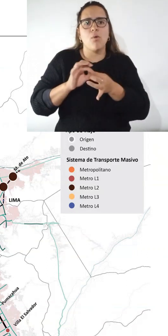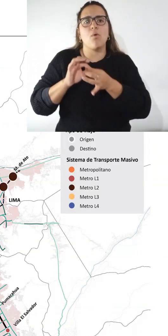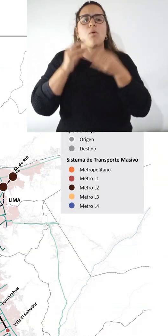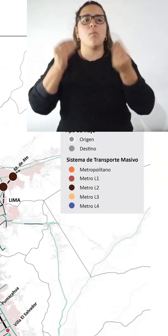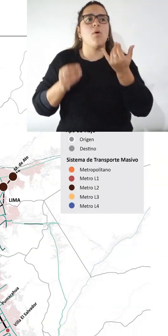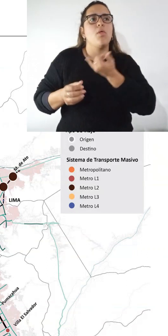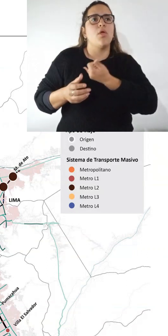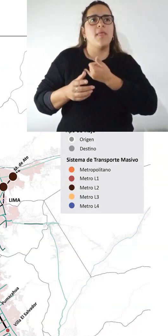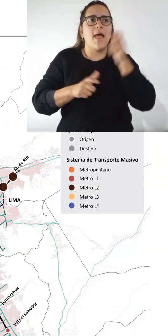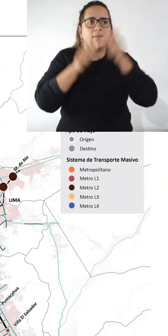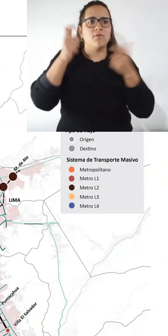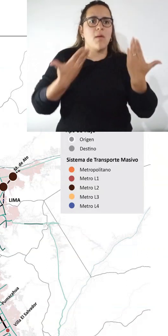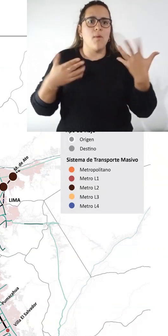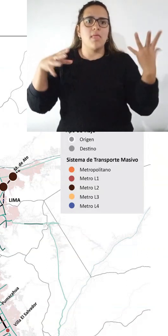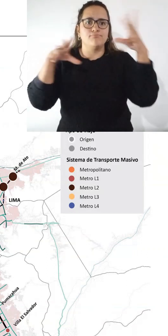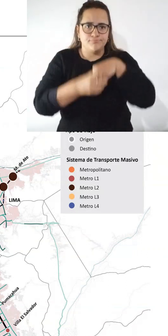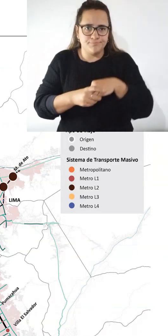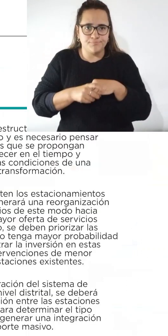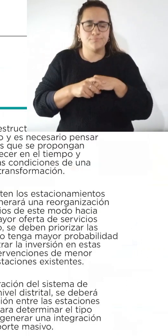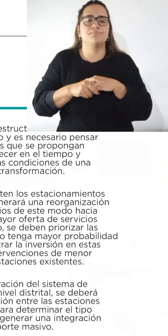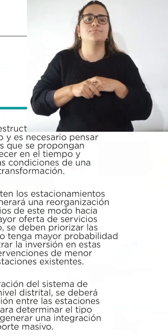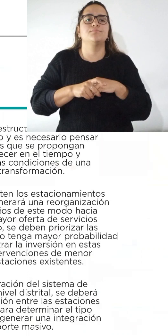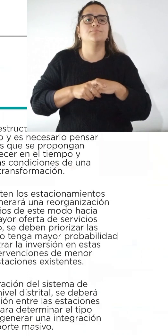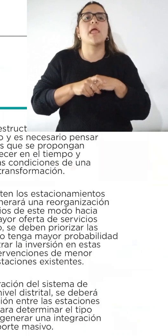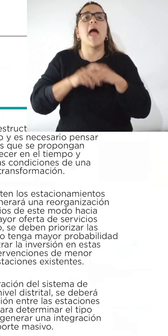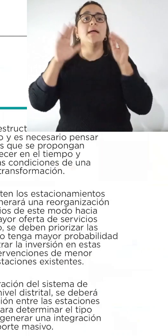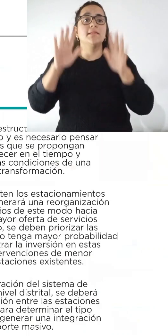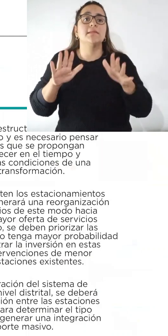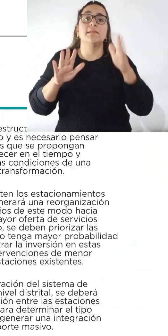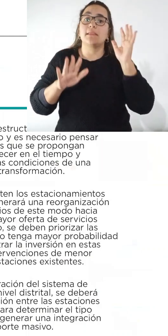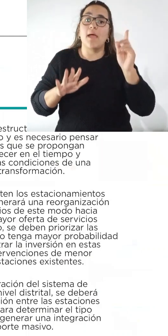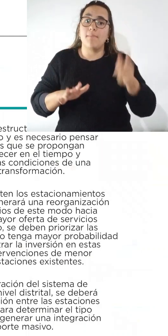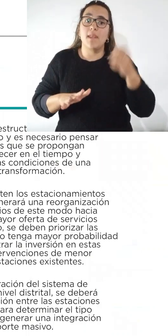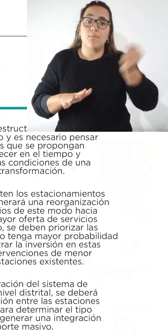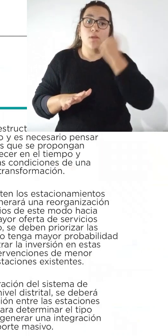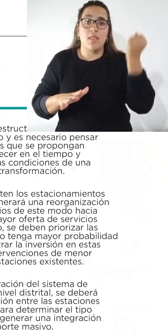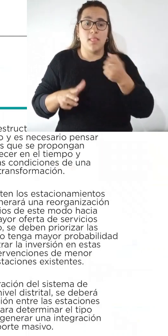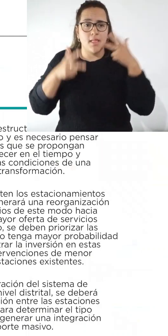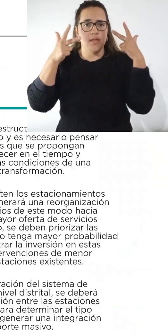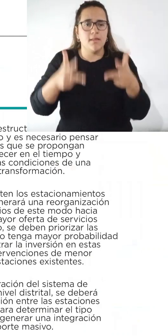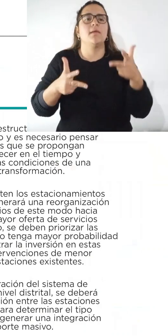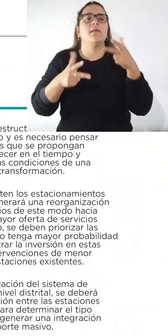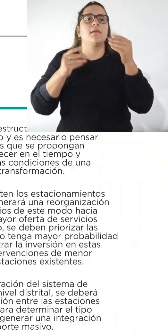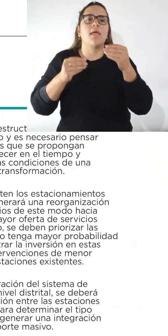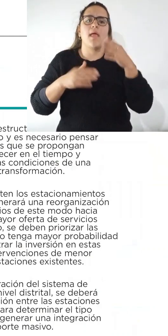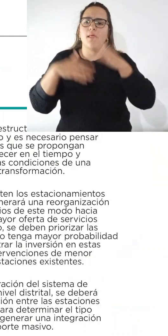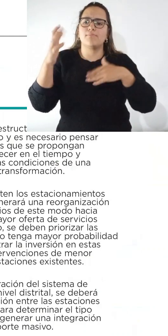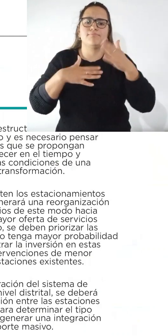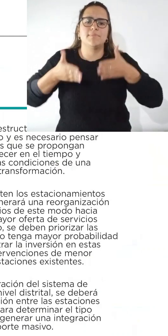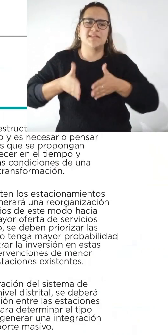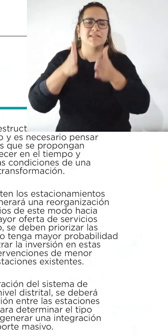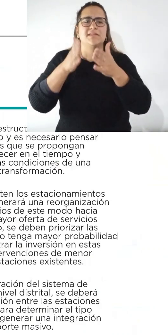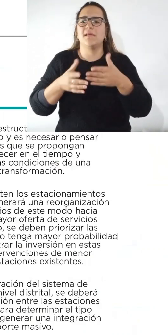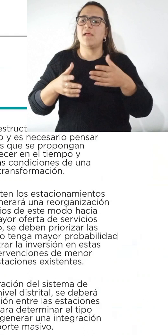construyen más estaciones donde las personas pues se pueden integrar. En este sentido, pues también es importante decir que la demanda